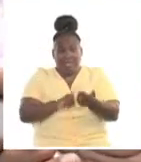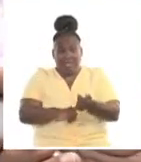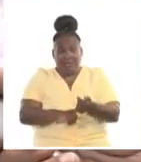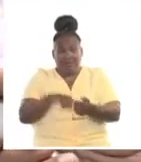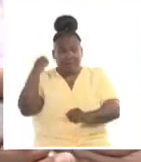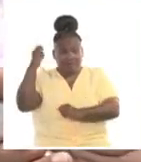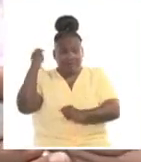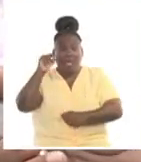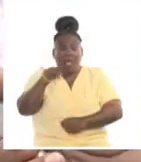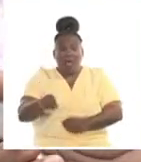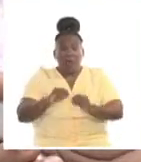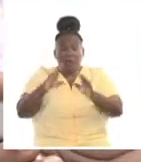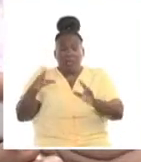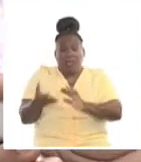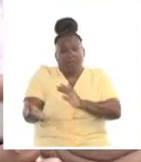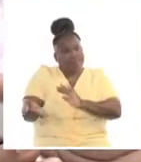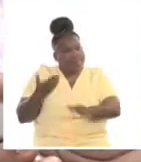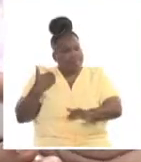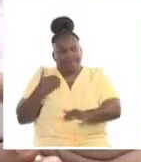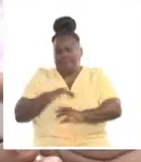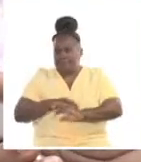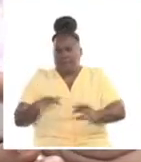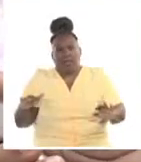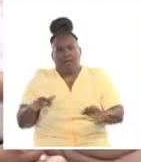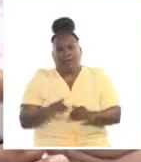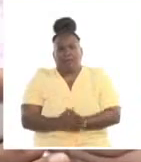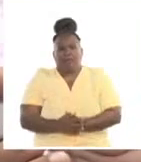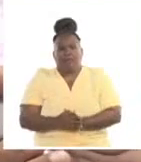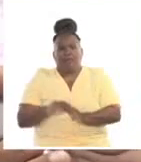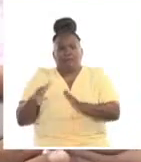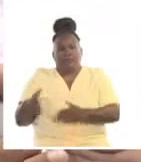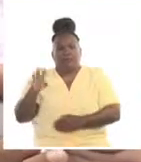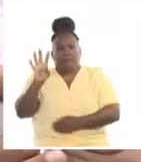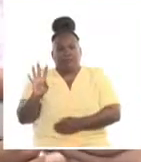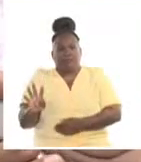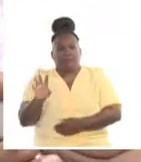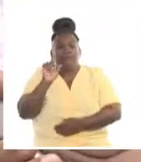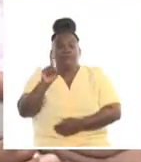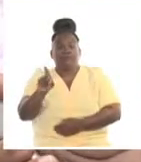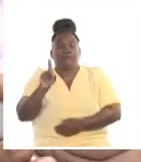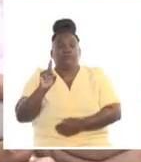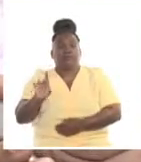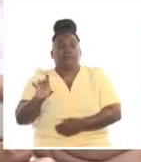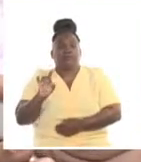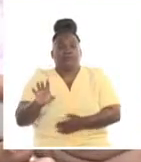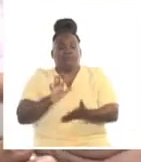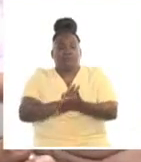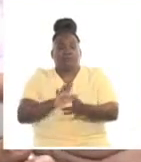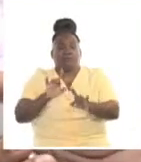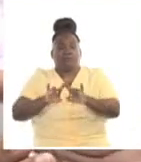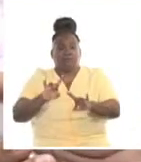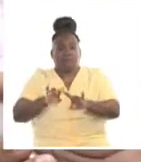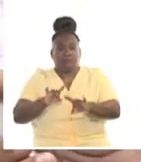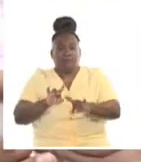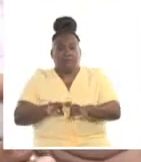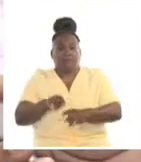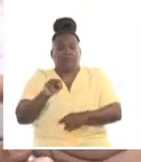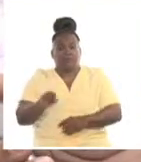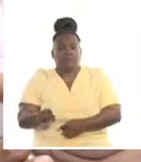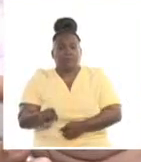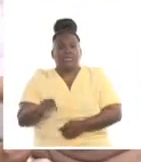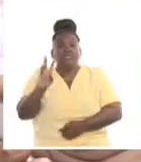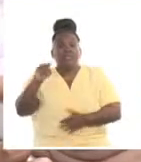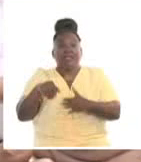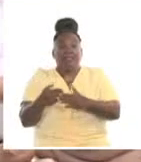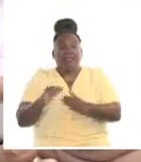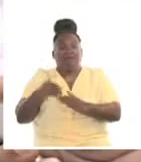la mañana, está en proceso ya de salida. Esta unidad número 4 son 115 megawatts que está entregando al Sistema Eléctrico Nacional y va a estar por lo menos 3 días